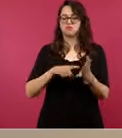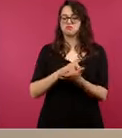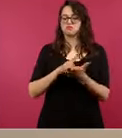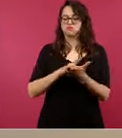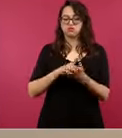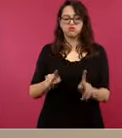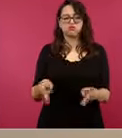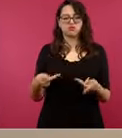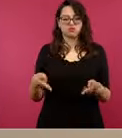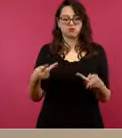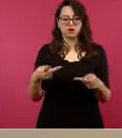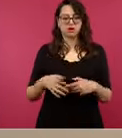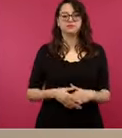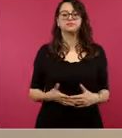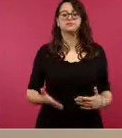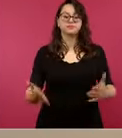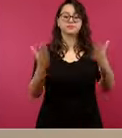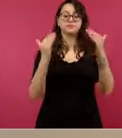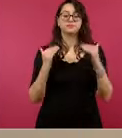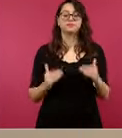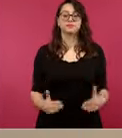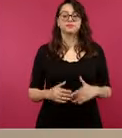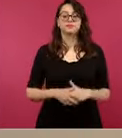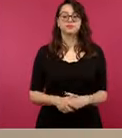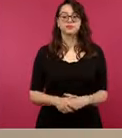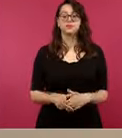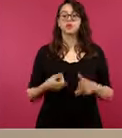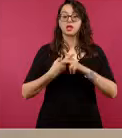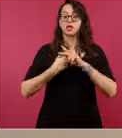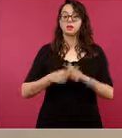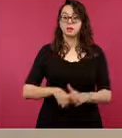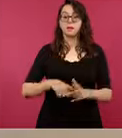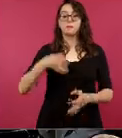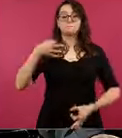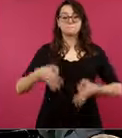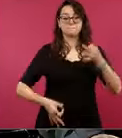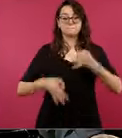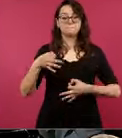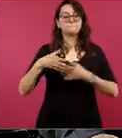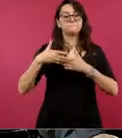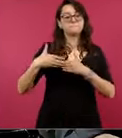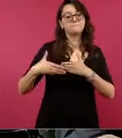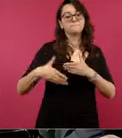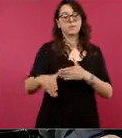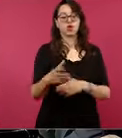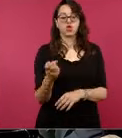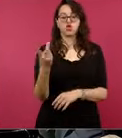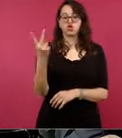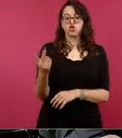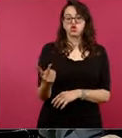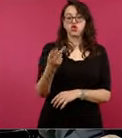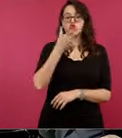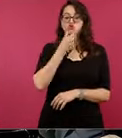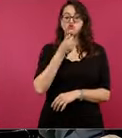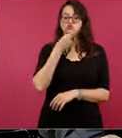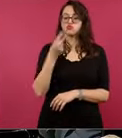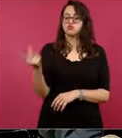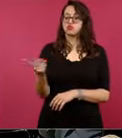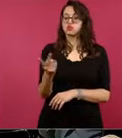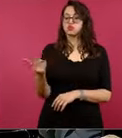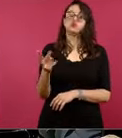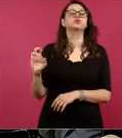Vinculados a proceso, tenemos a Francisco N. y Sigifredo N. Ellos fueron policías